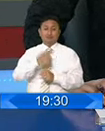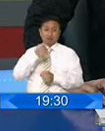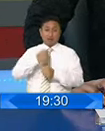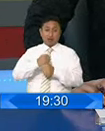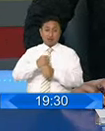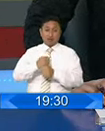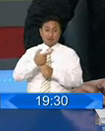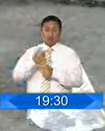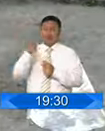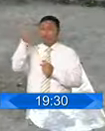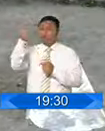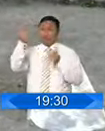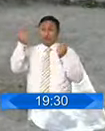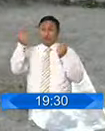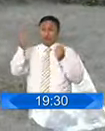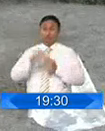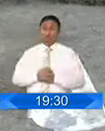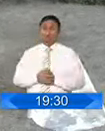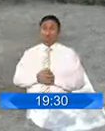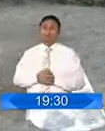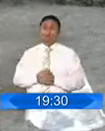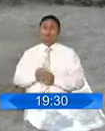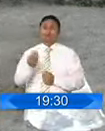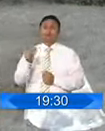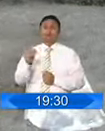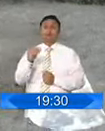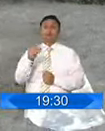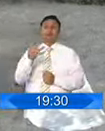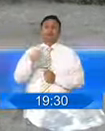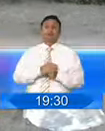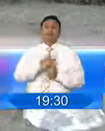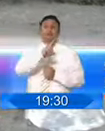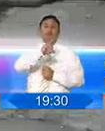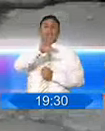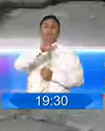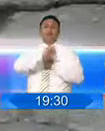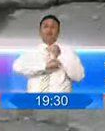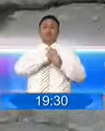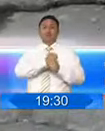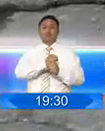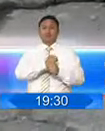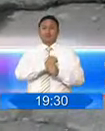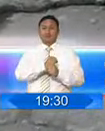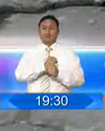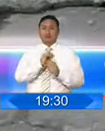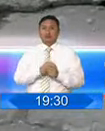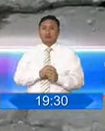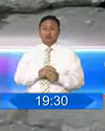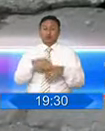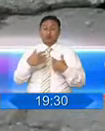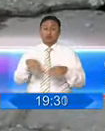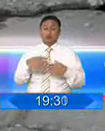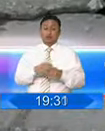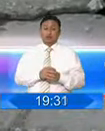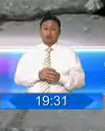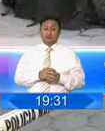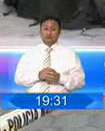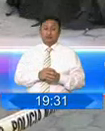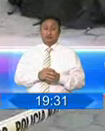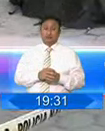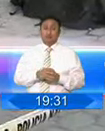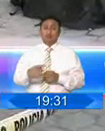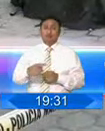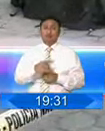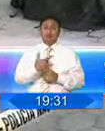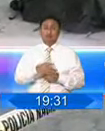trabajando. El destino de un joven de aproximadamente 25 años de edad habría estado escrito, ya